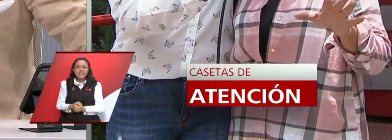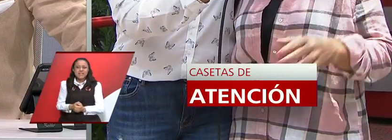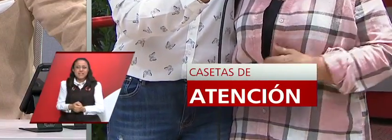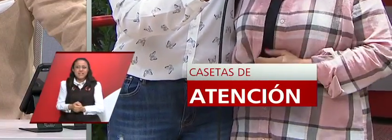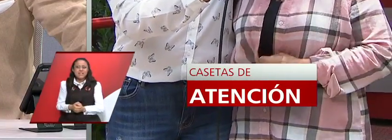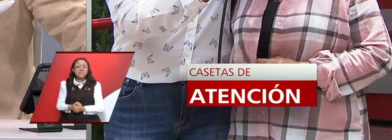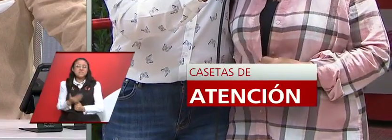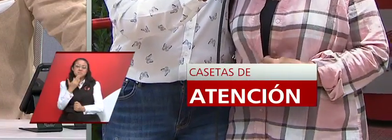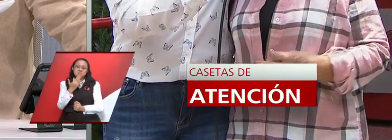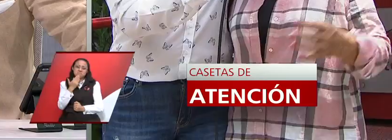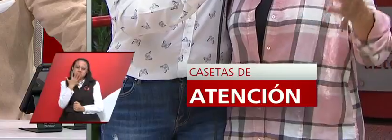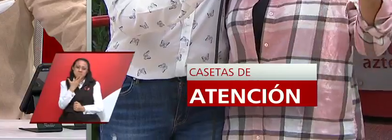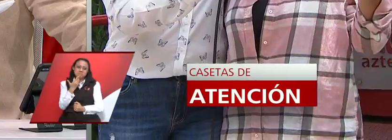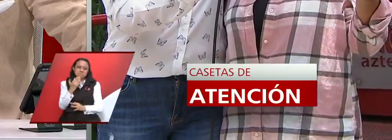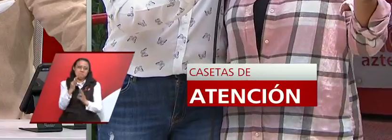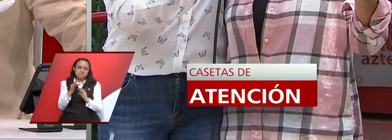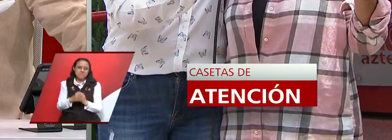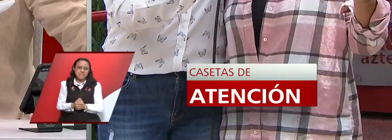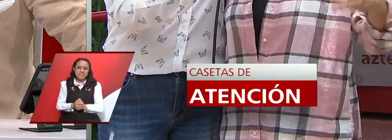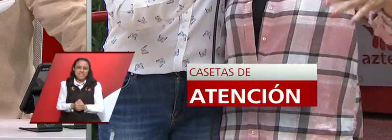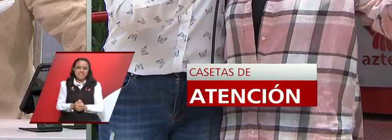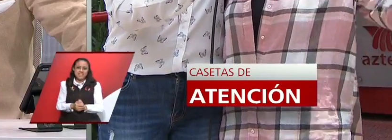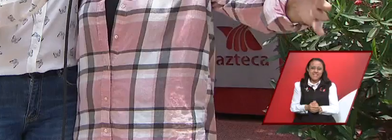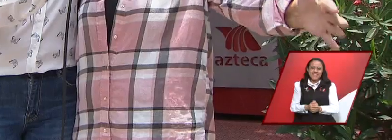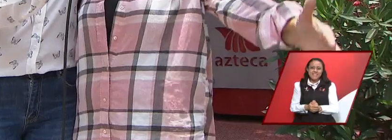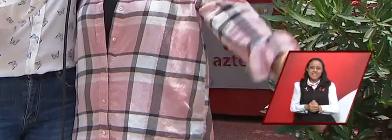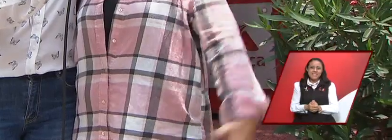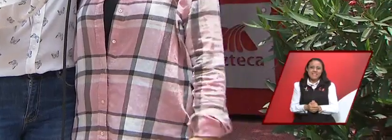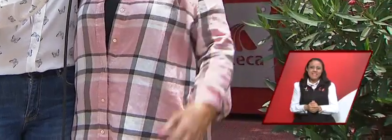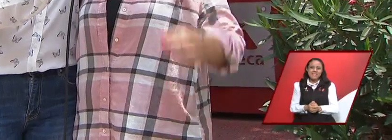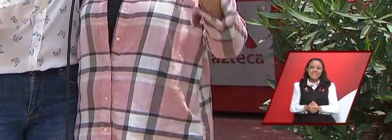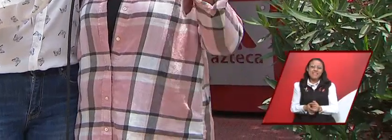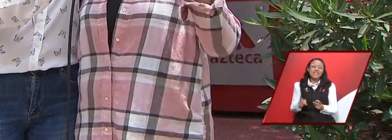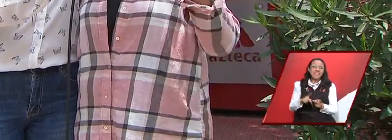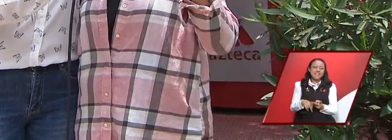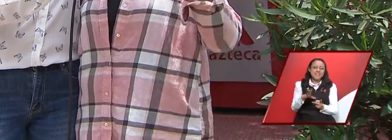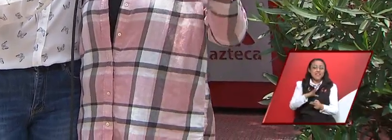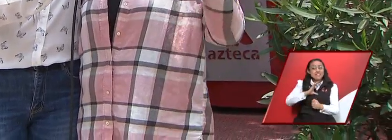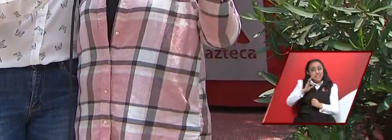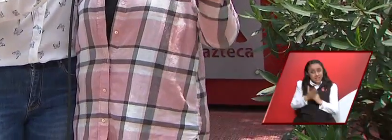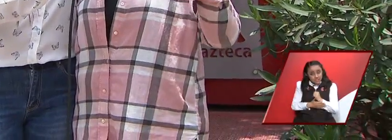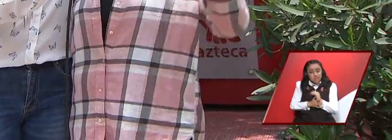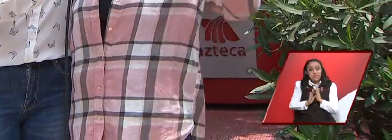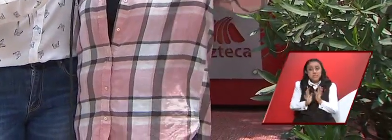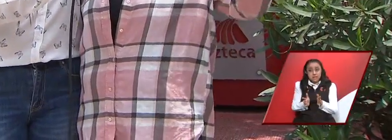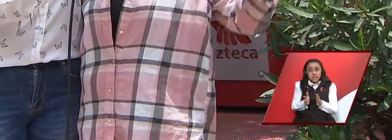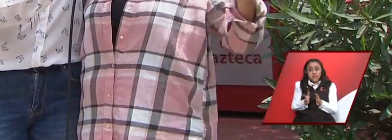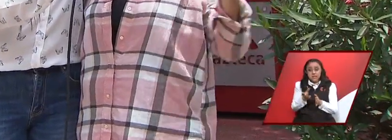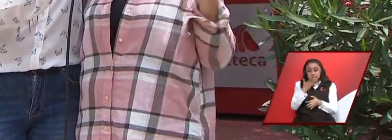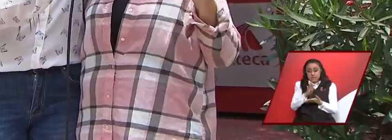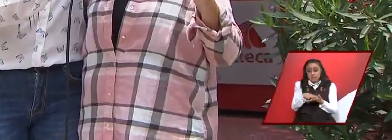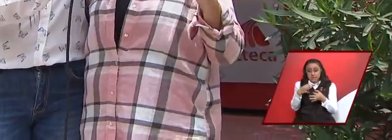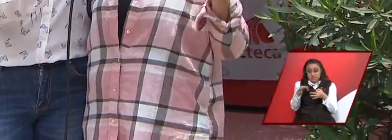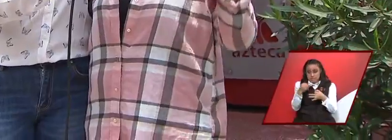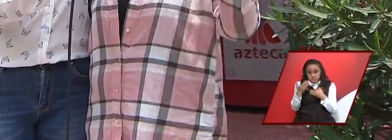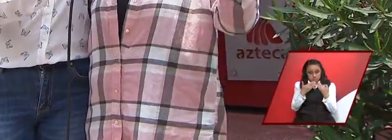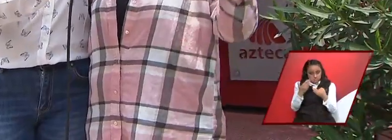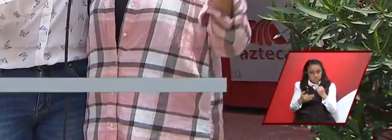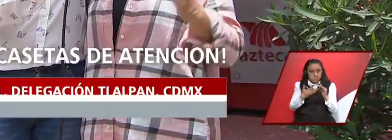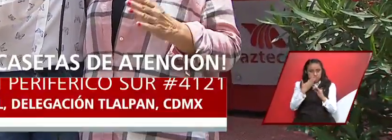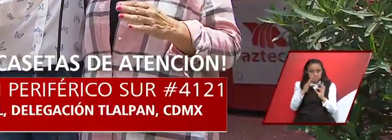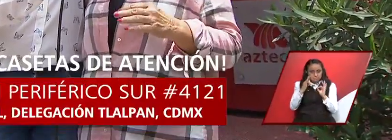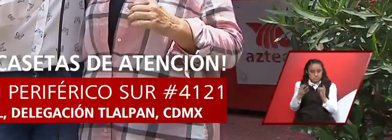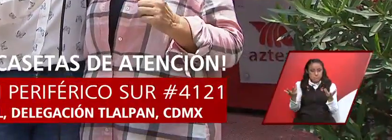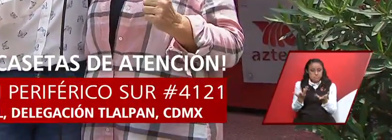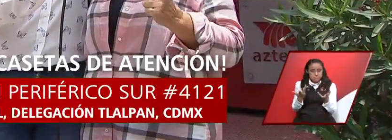son monísimos. Bueno, la cosa es, ya se terminó todo lo que nos pidieron que se hicieran. Se